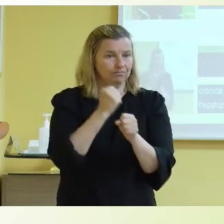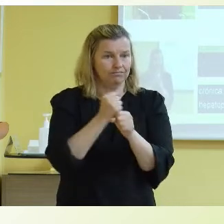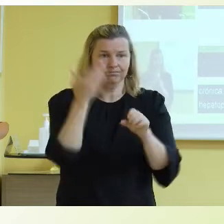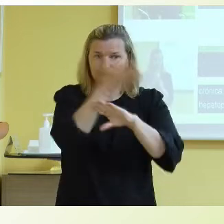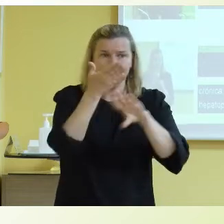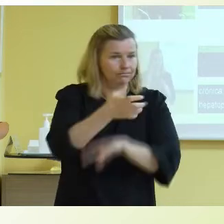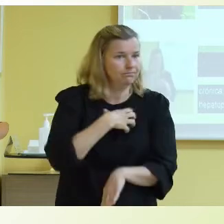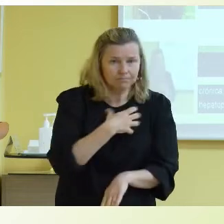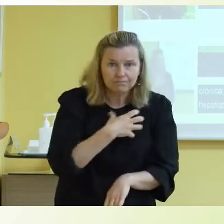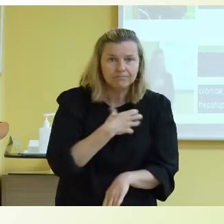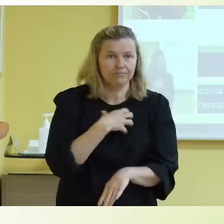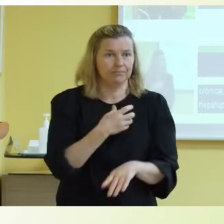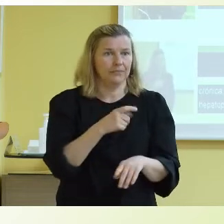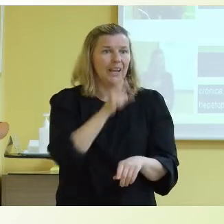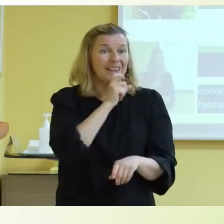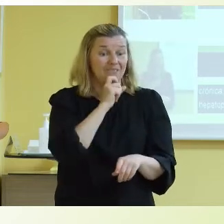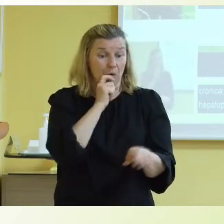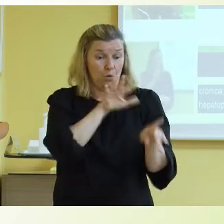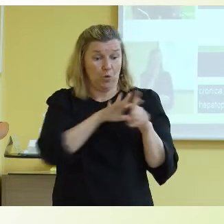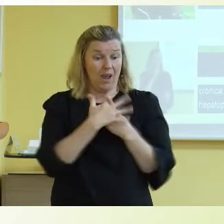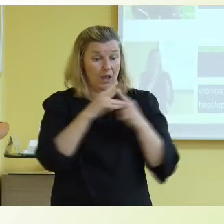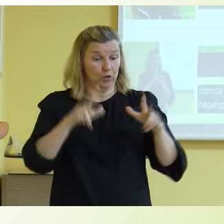y una serie de dificultades y que incluso su entorno social